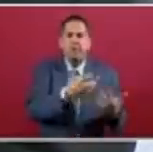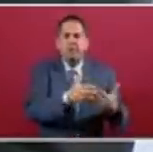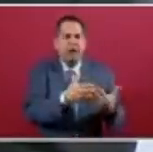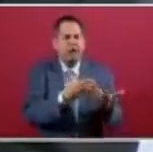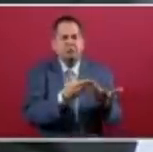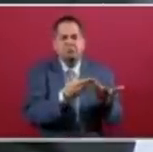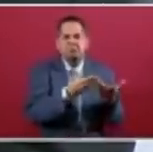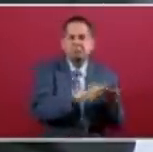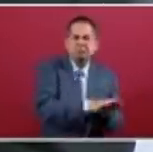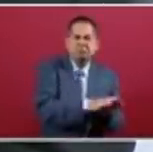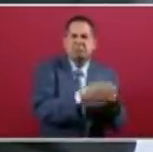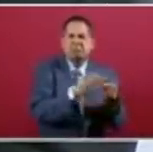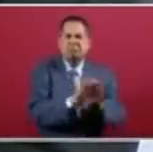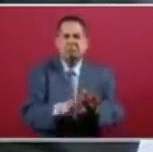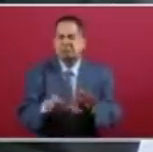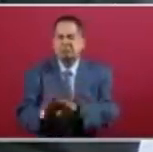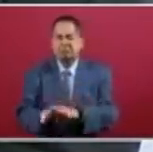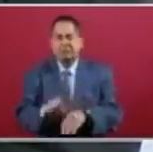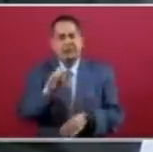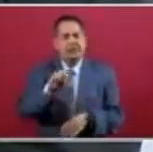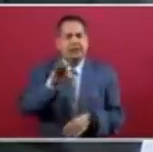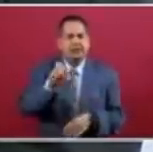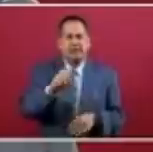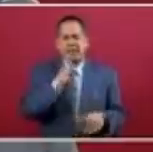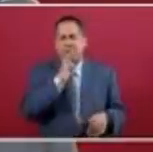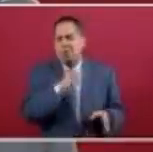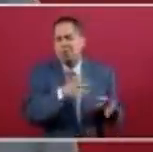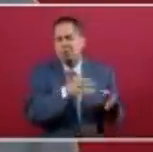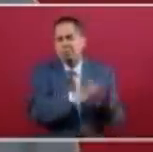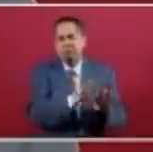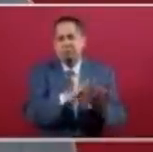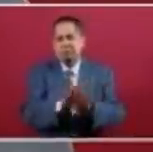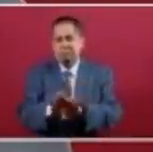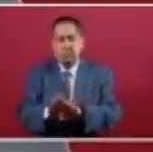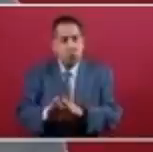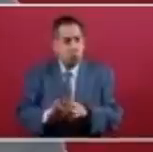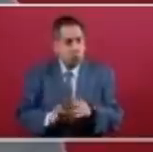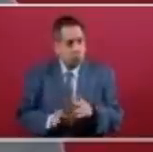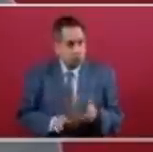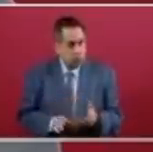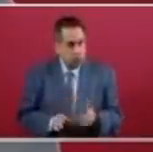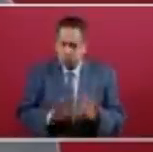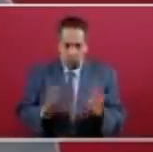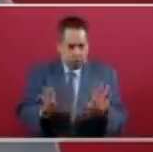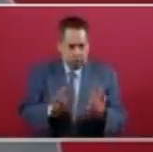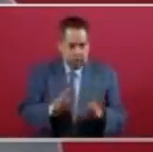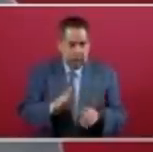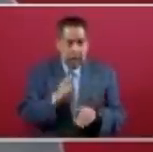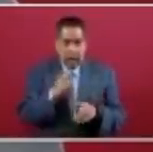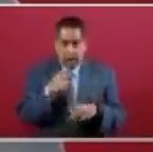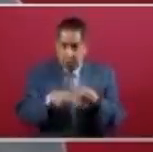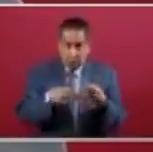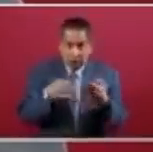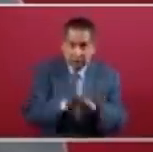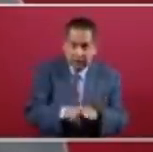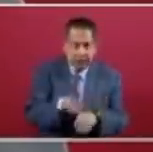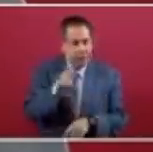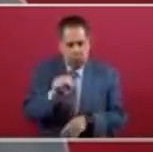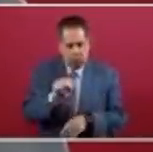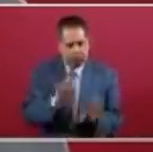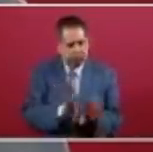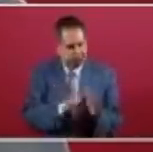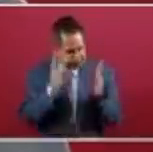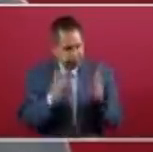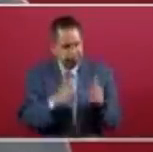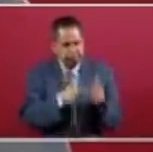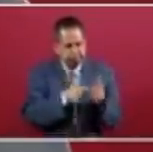de la Comisión Federal de Electricidad. Se detiene ese proceso de cierre de